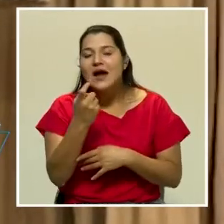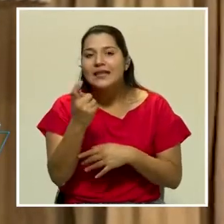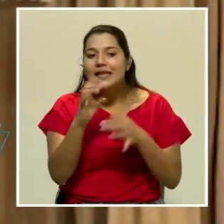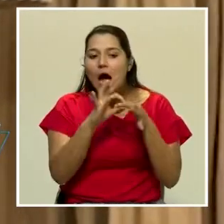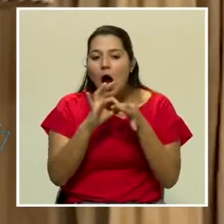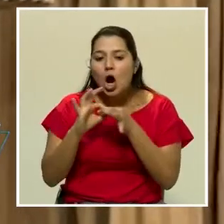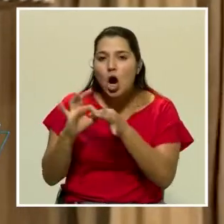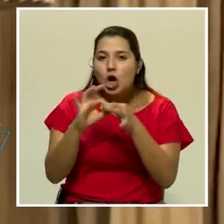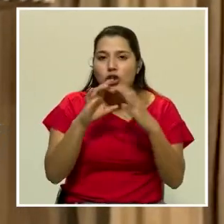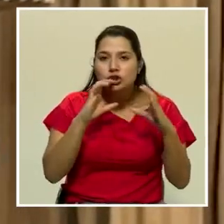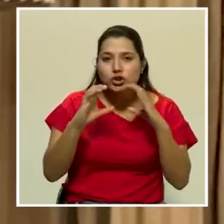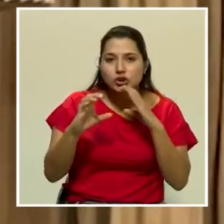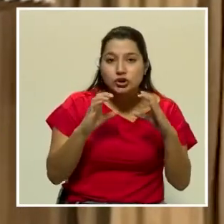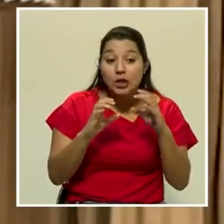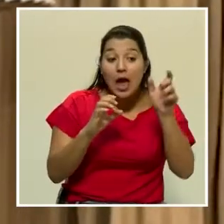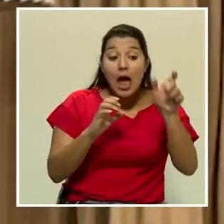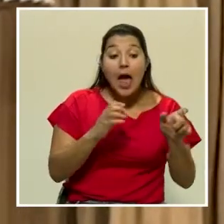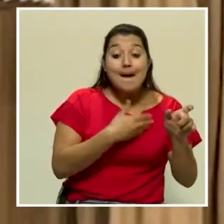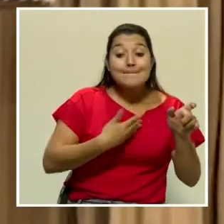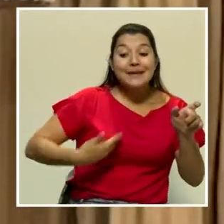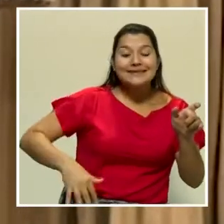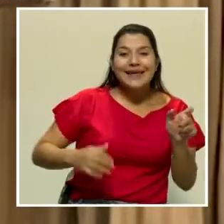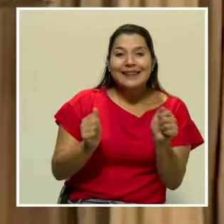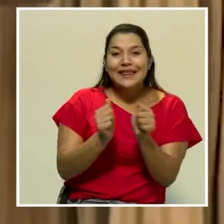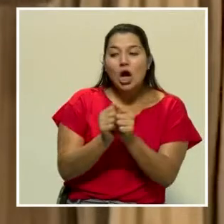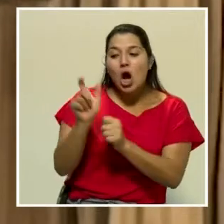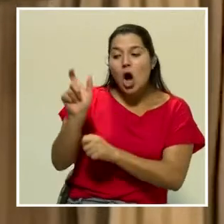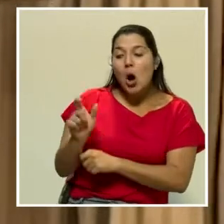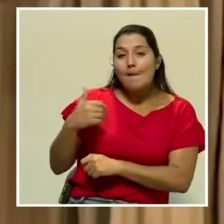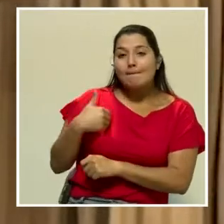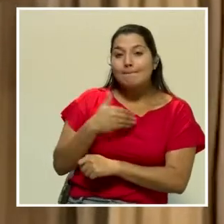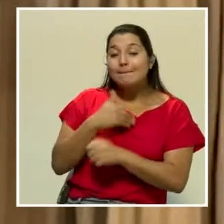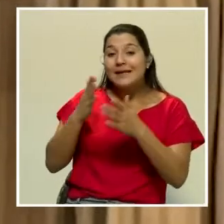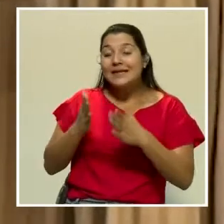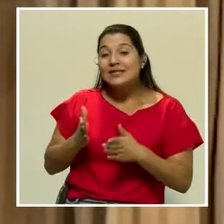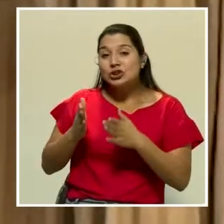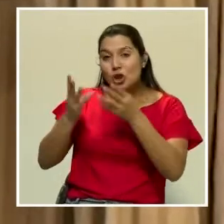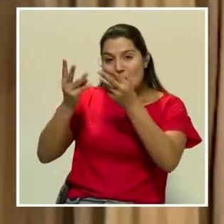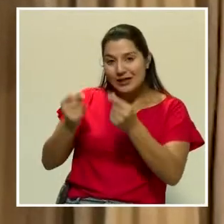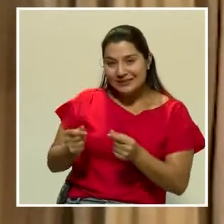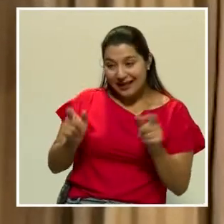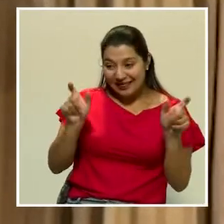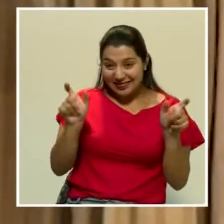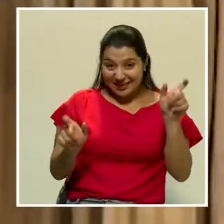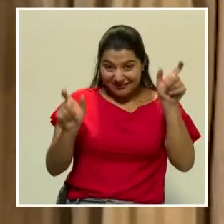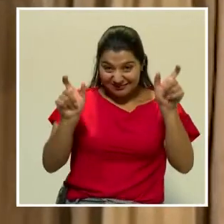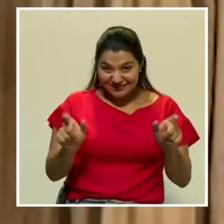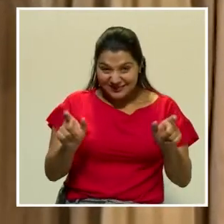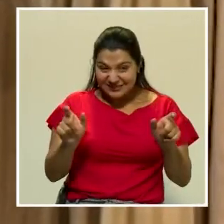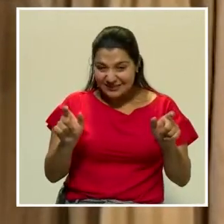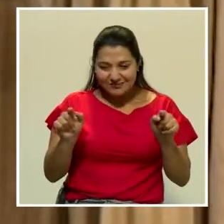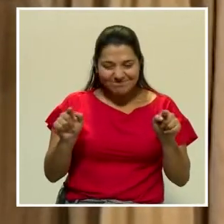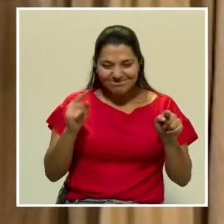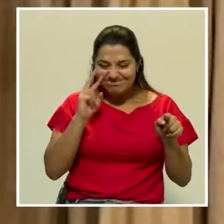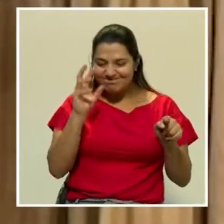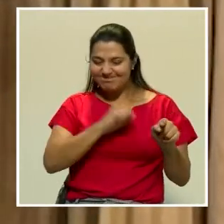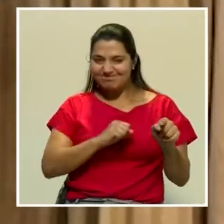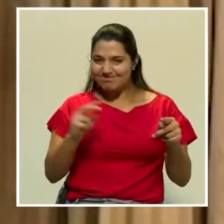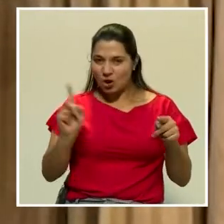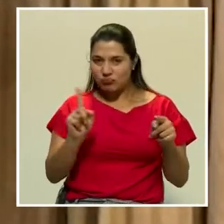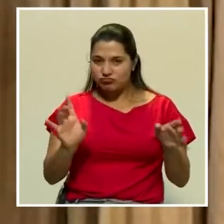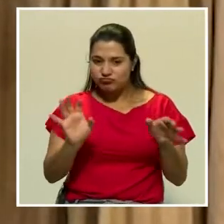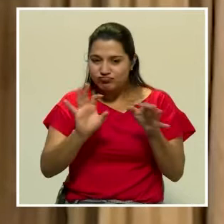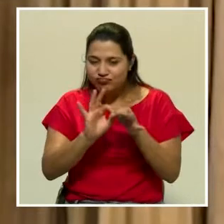presidencia y el ministro de Hacienda, con 2 pifias que recordamos muy bien. La